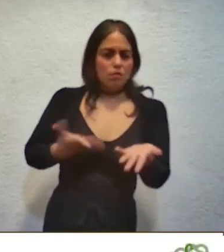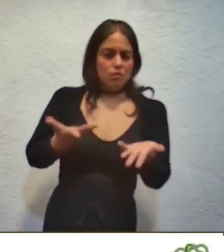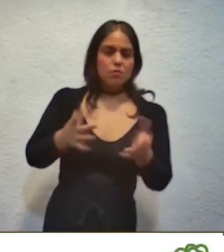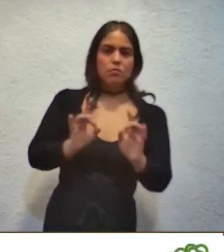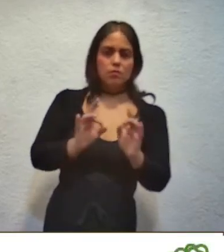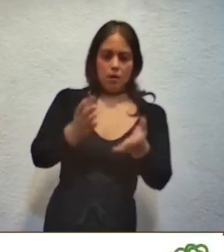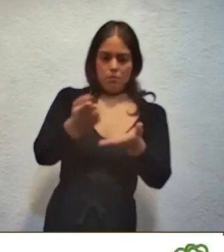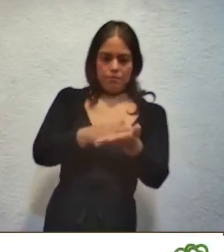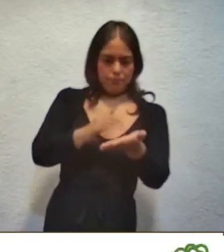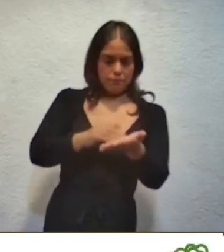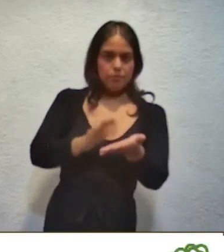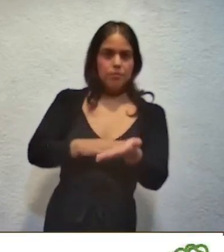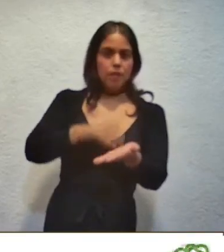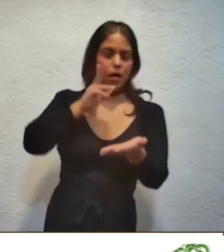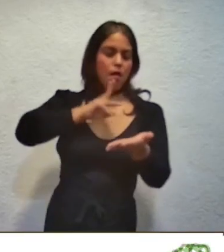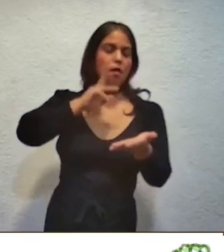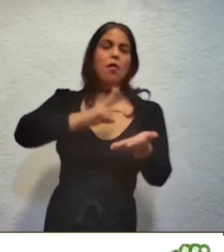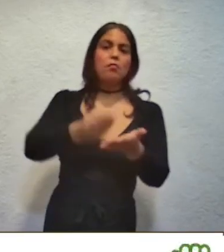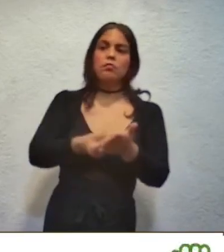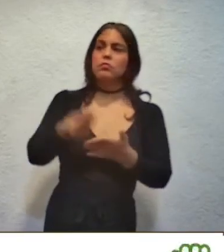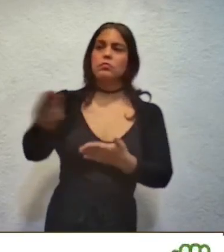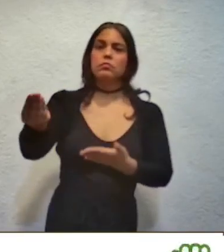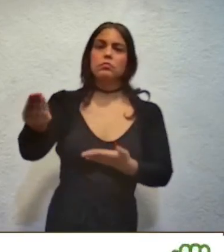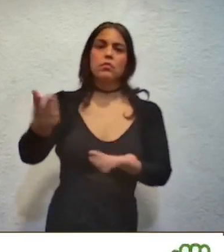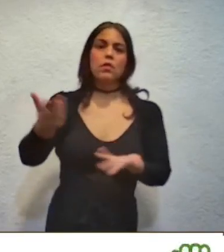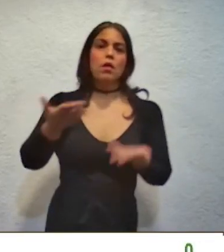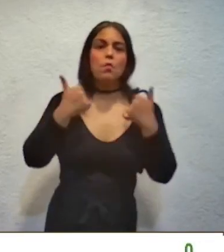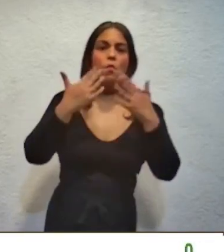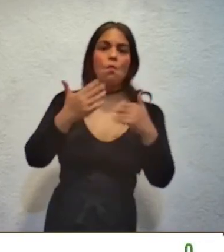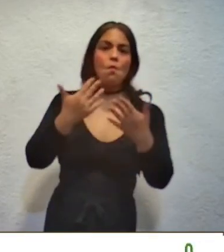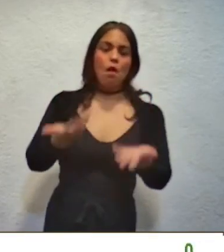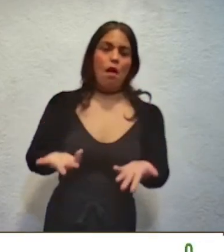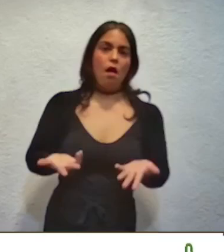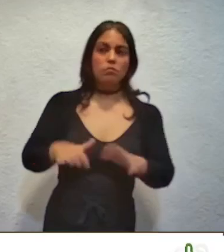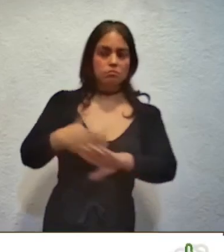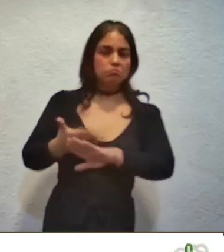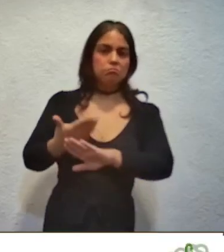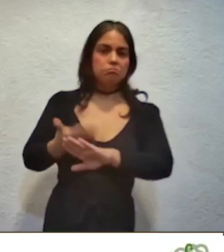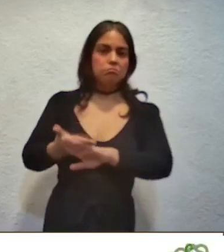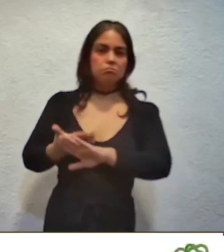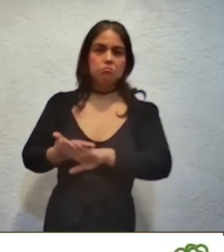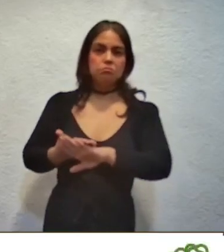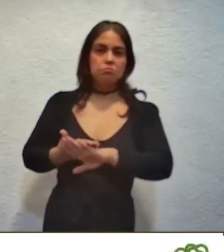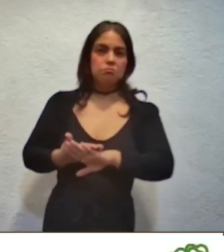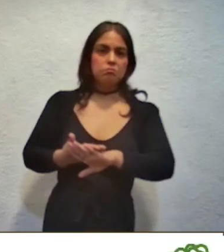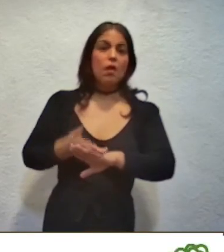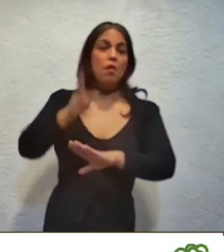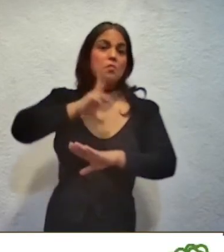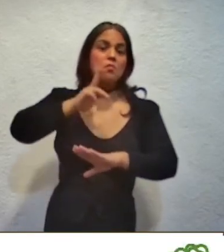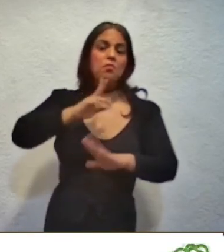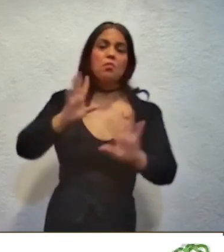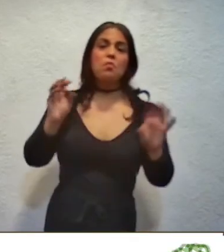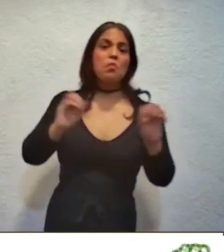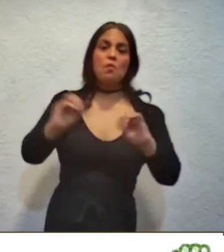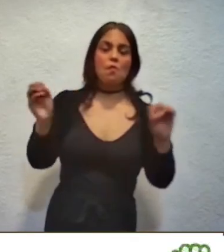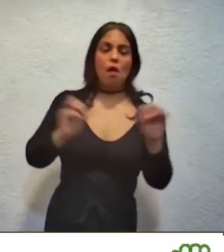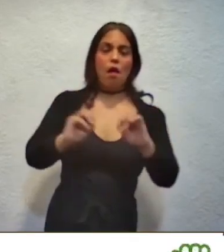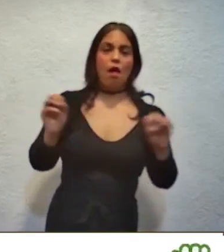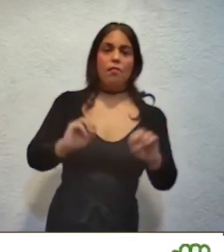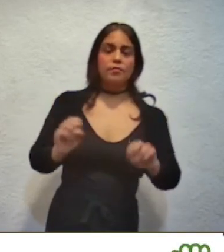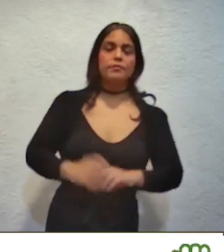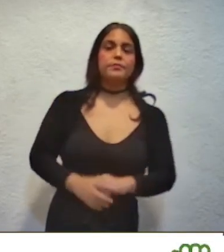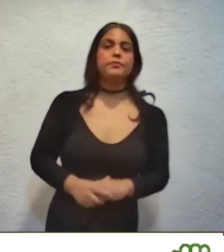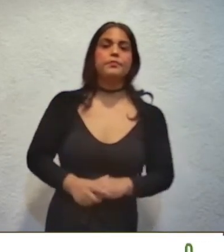hechos y conductas percibidas por la promovente como violentadoras, amenazantes u hostigadoras.